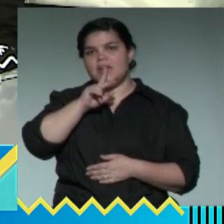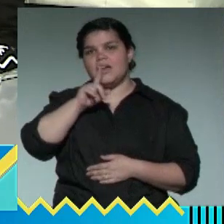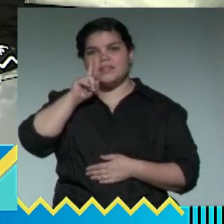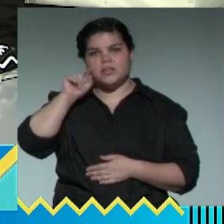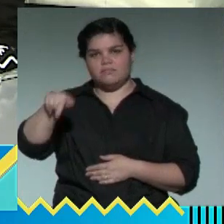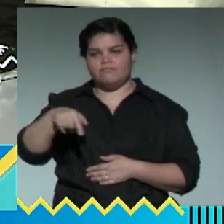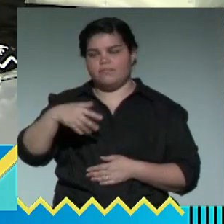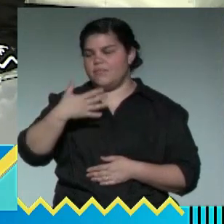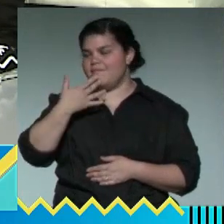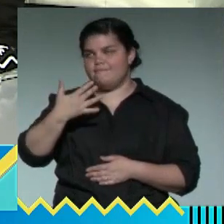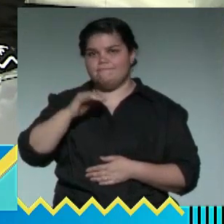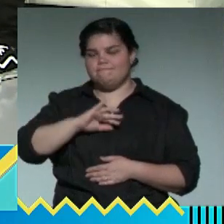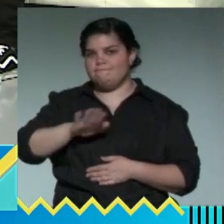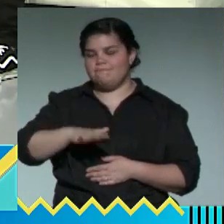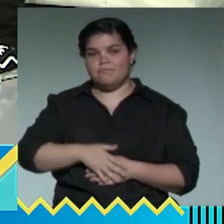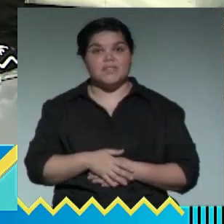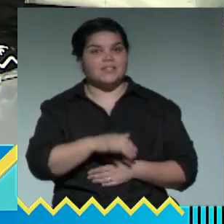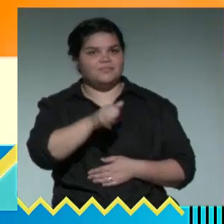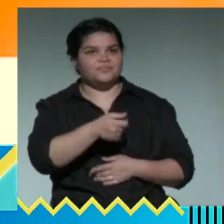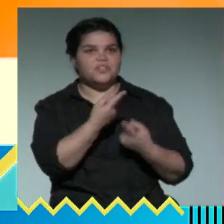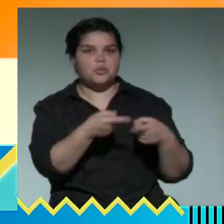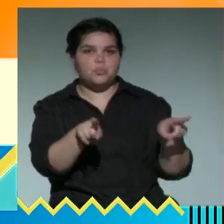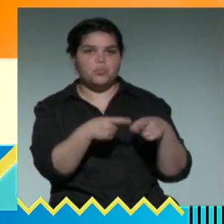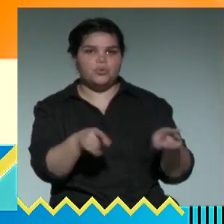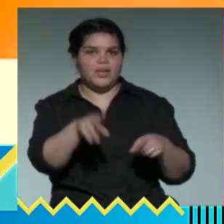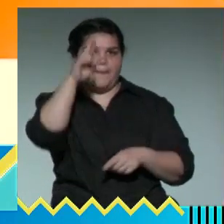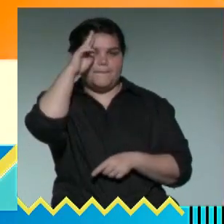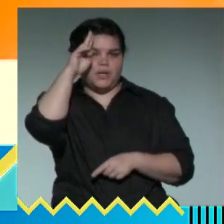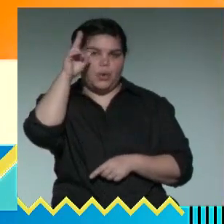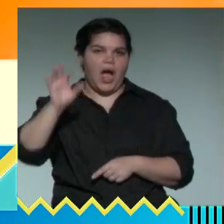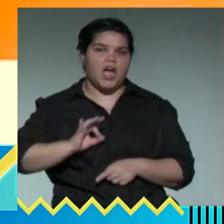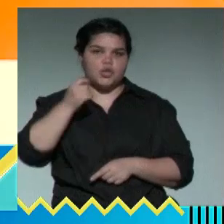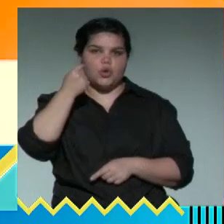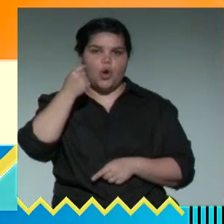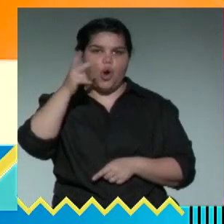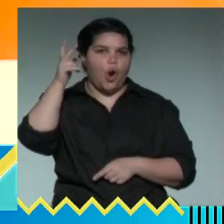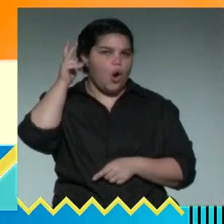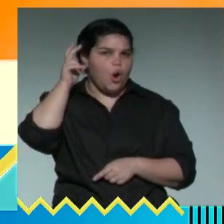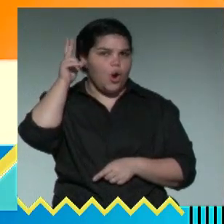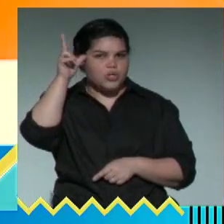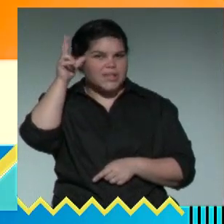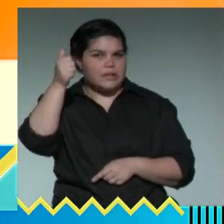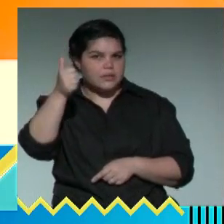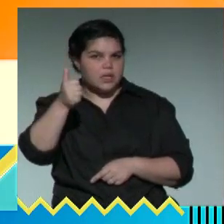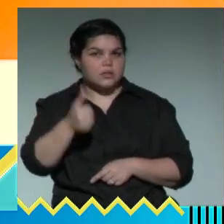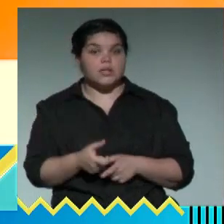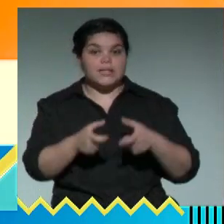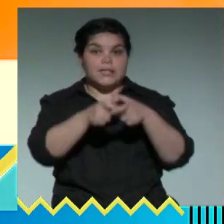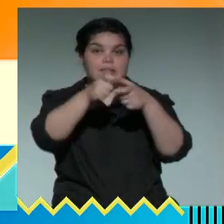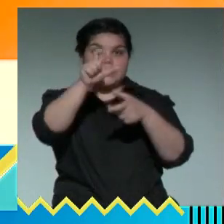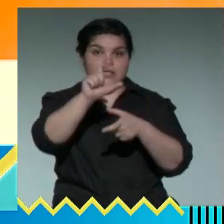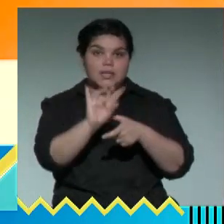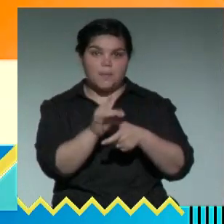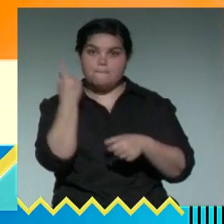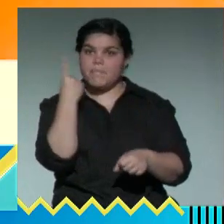muy linda que se consigue en internet, que es de un toque de ellos en Perú, año 86. Ya tenían el primer disco, pero el disco les quedaba chico,